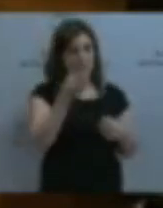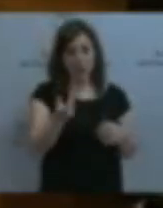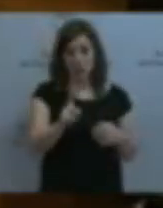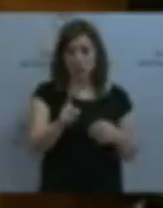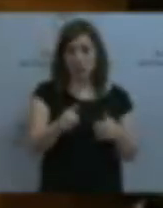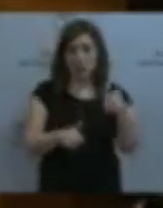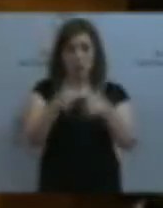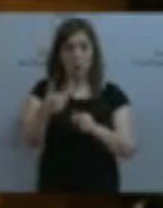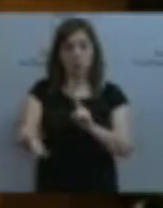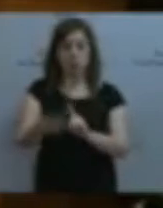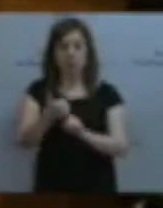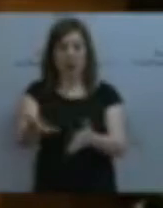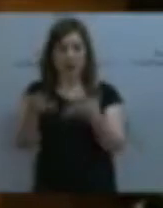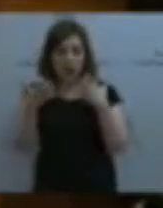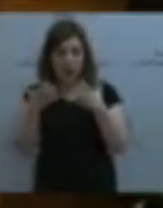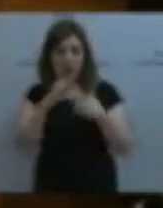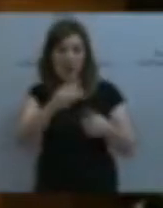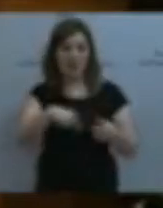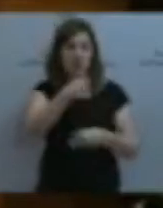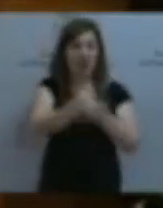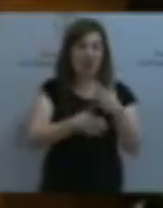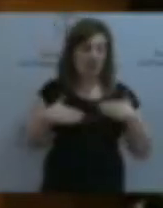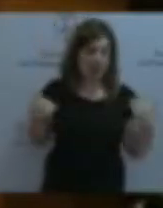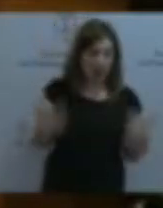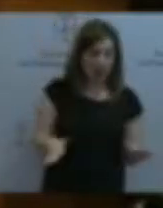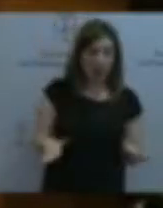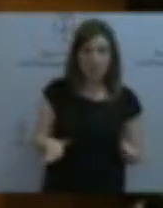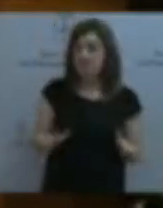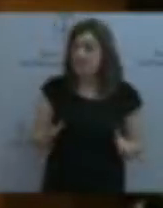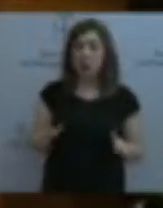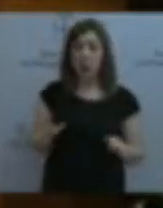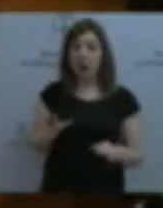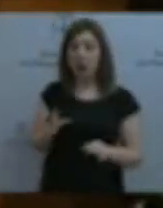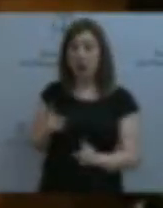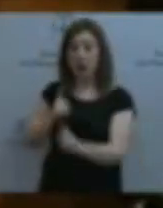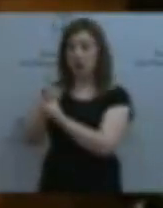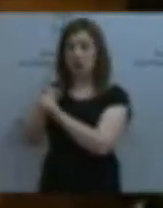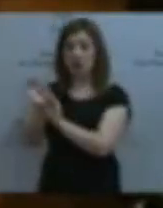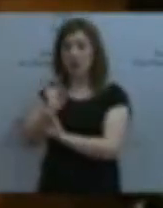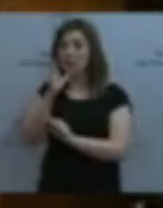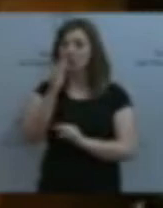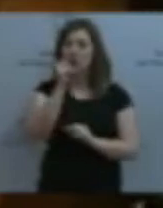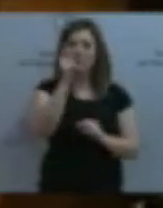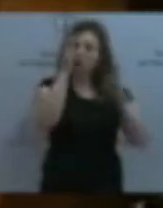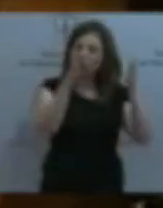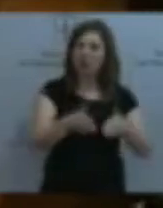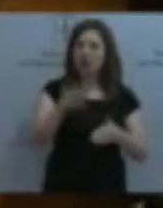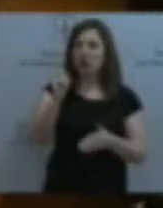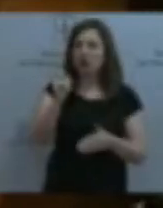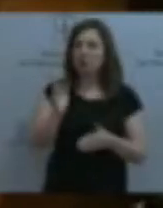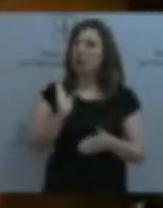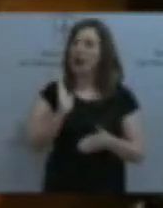por la mano, después hace lo que le da la gana y nadie lo va a controlar, porque ustedes nada más que tienen mano dura con otro tipo de gente, no con este tipo